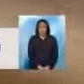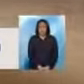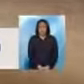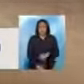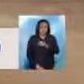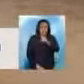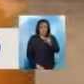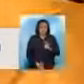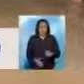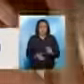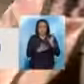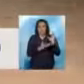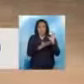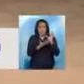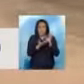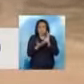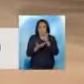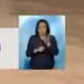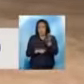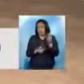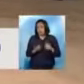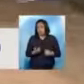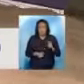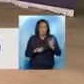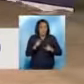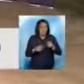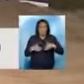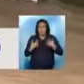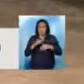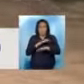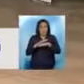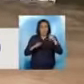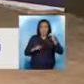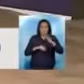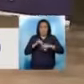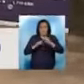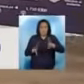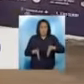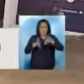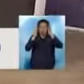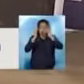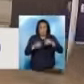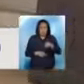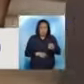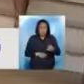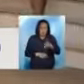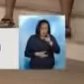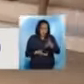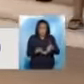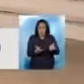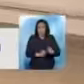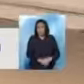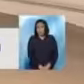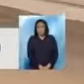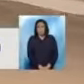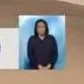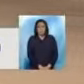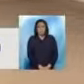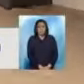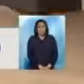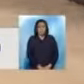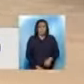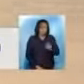Están cargando sus ladrillos acá. Hay gente que no puede salir de su edificio porque está todo lleno de agua. ¿Sí?